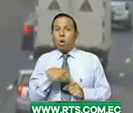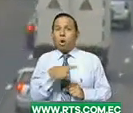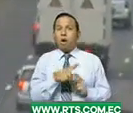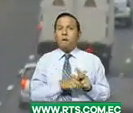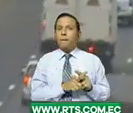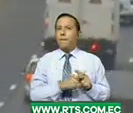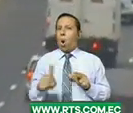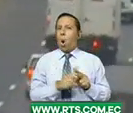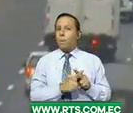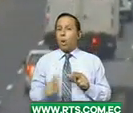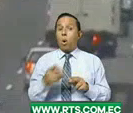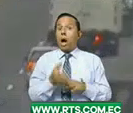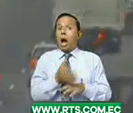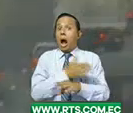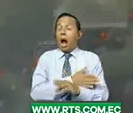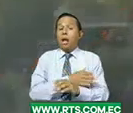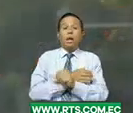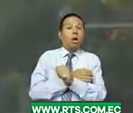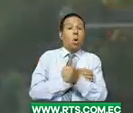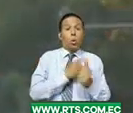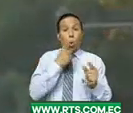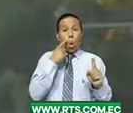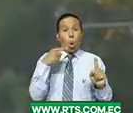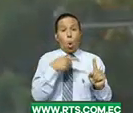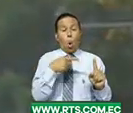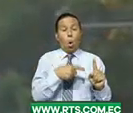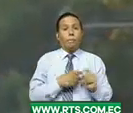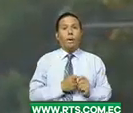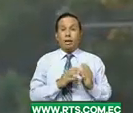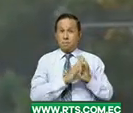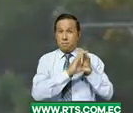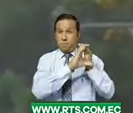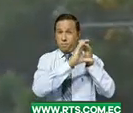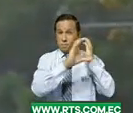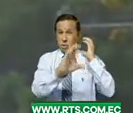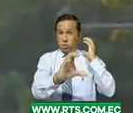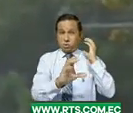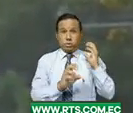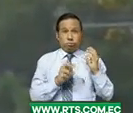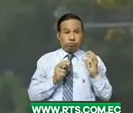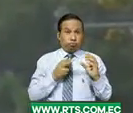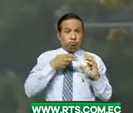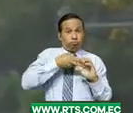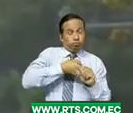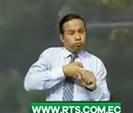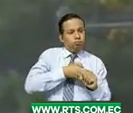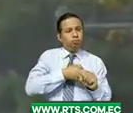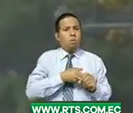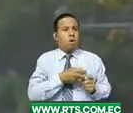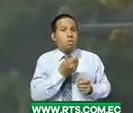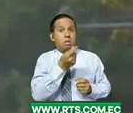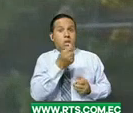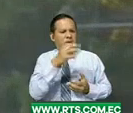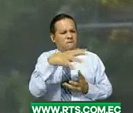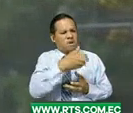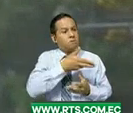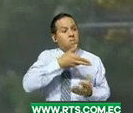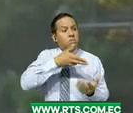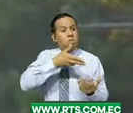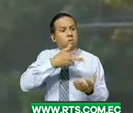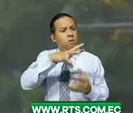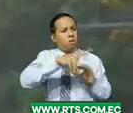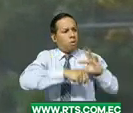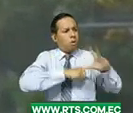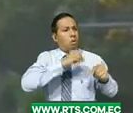un individuo que minutos antes había atracado a un bus de transportación pública en la vía perimetral.